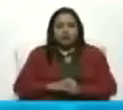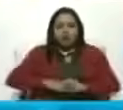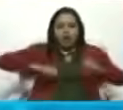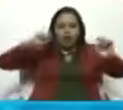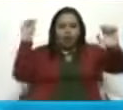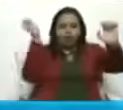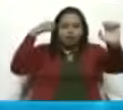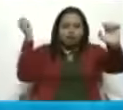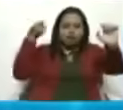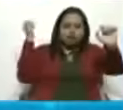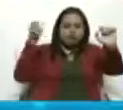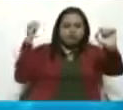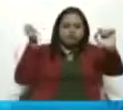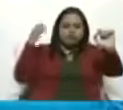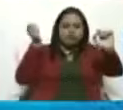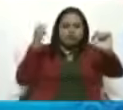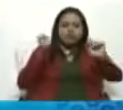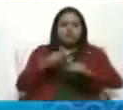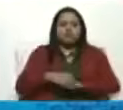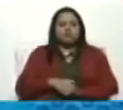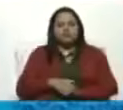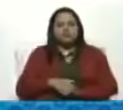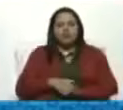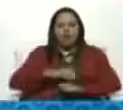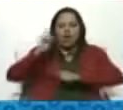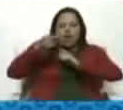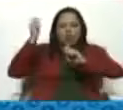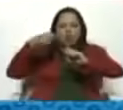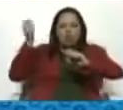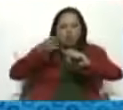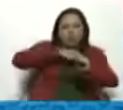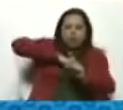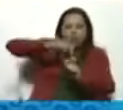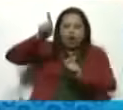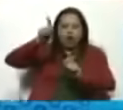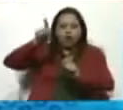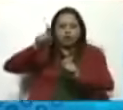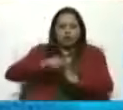blandió su onda y la lanzó a Goliat.